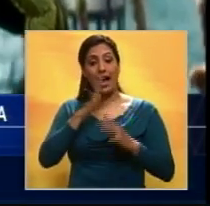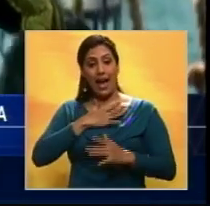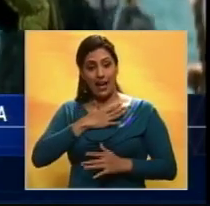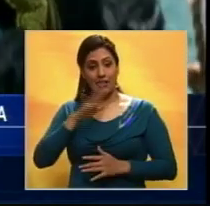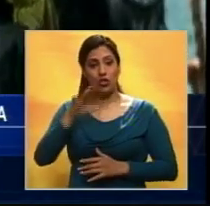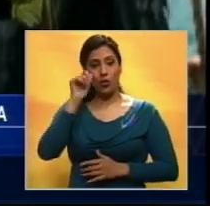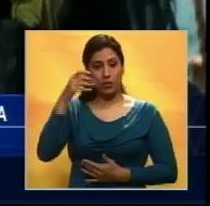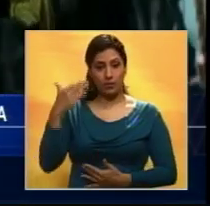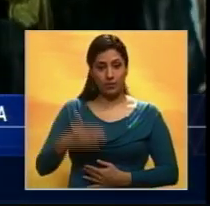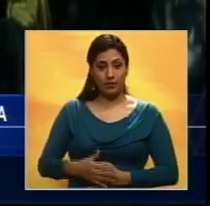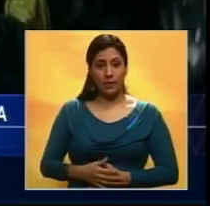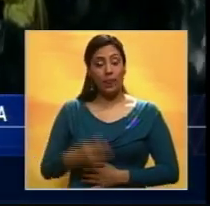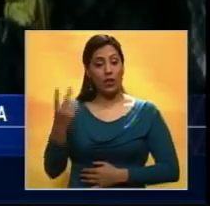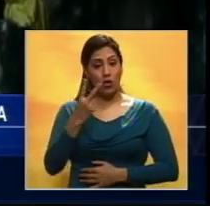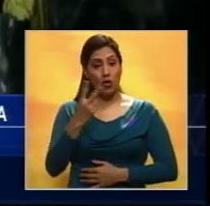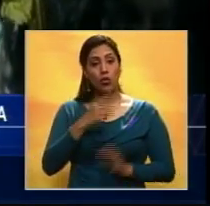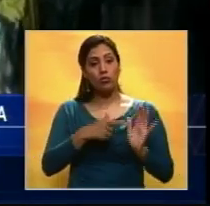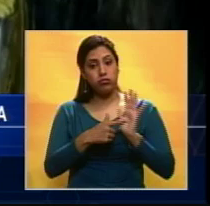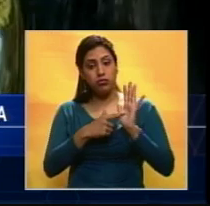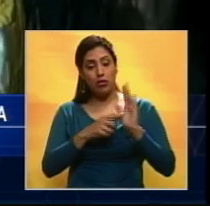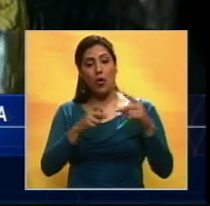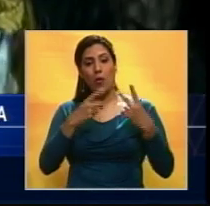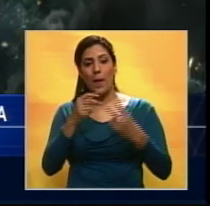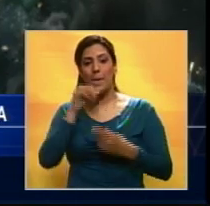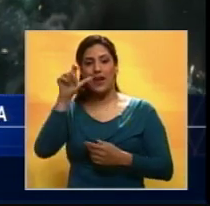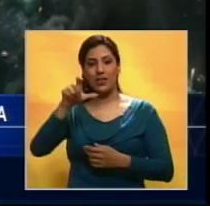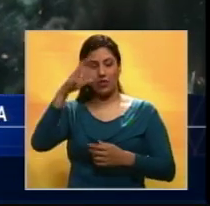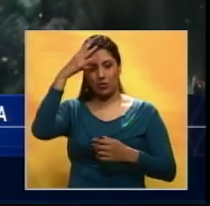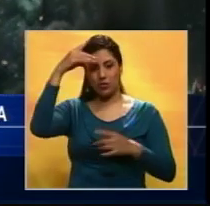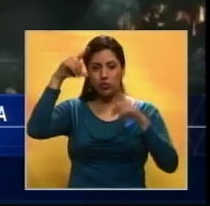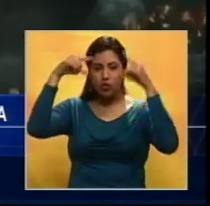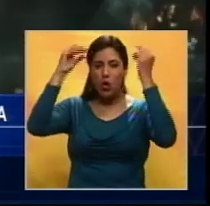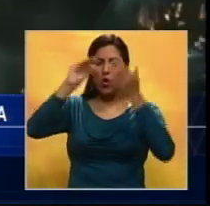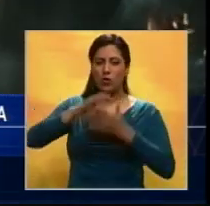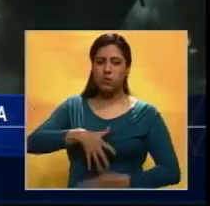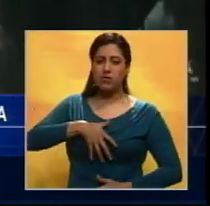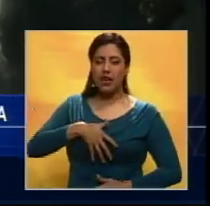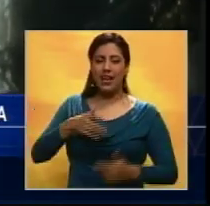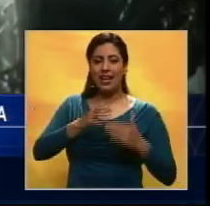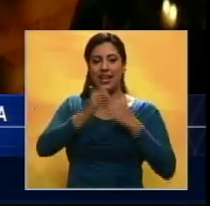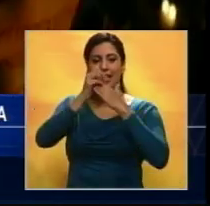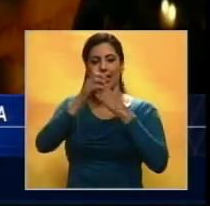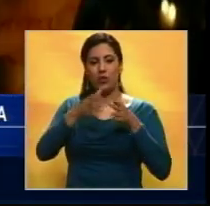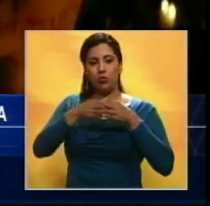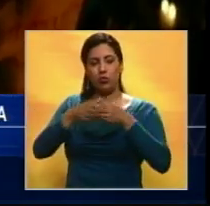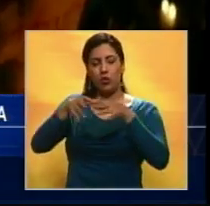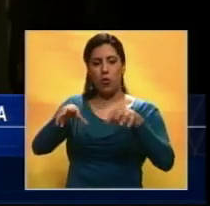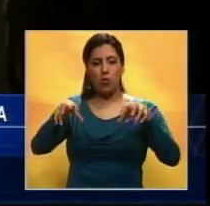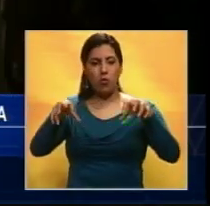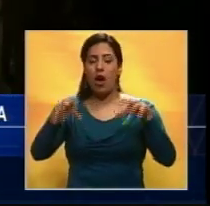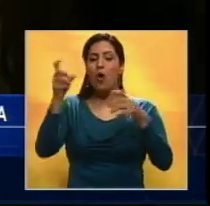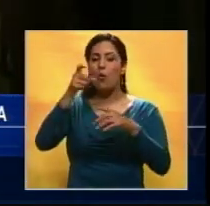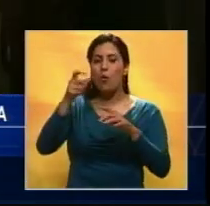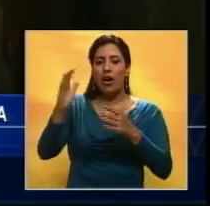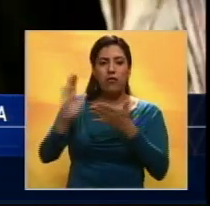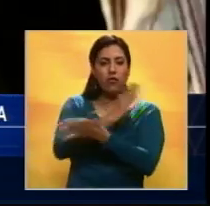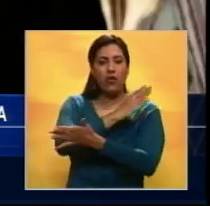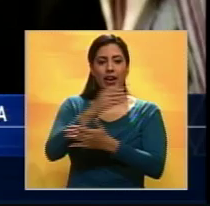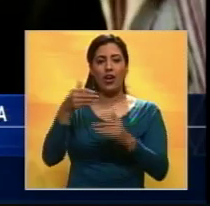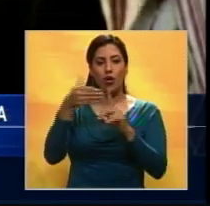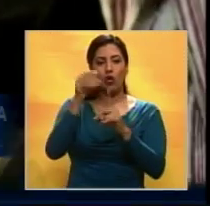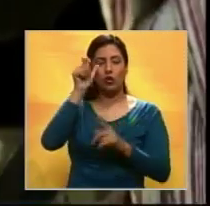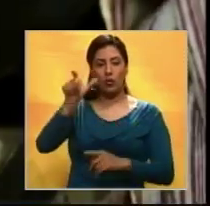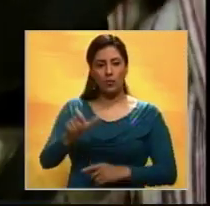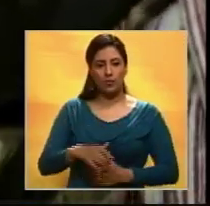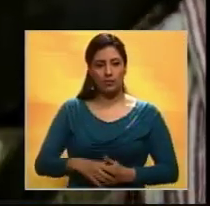por Orlando Bloom. Ambos reaparecen para la mala suerte del capitán Salazar, quien lidera un ejército zombie en busca de acabar definitivamente con